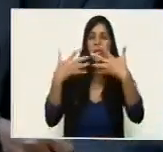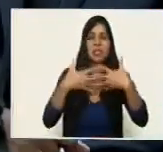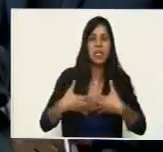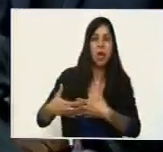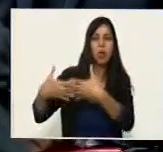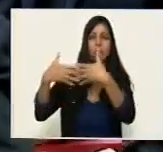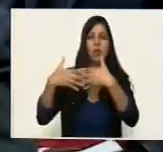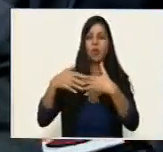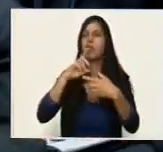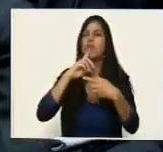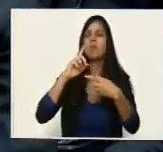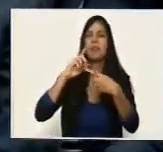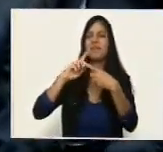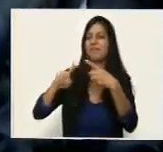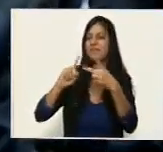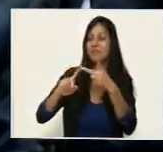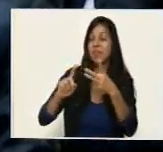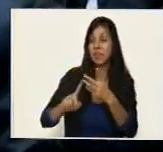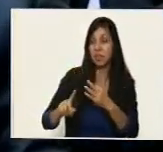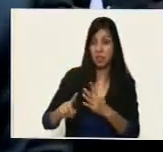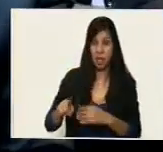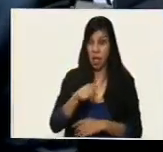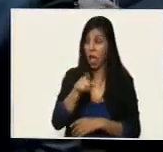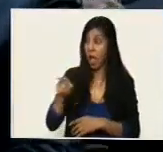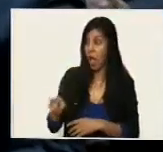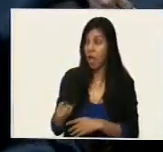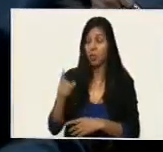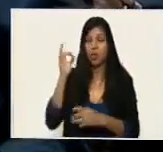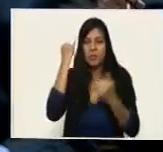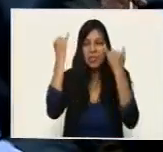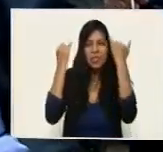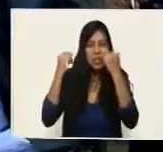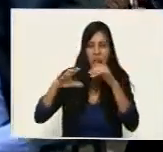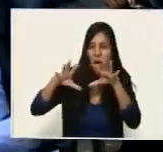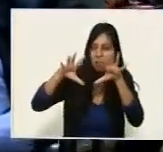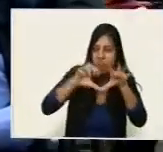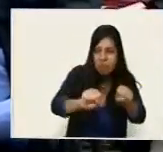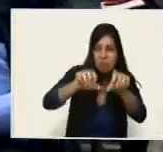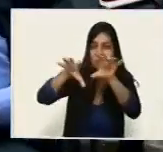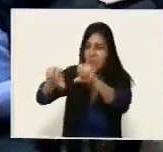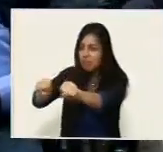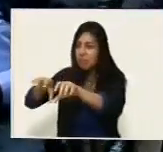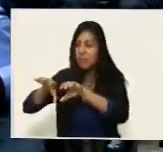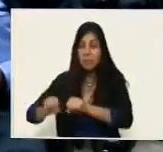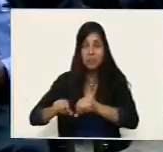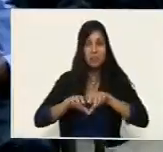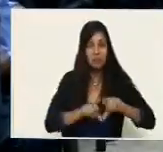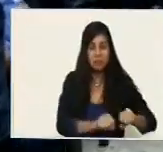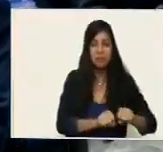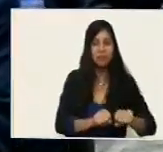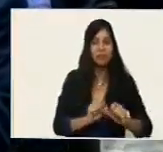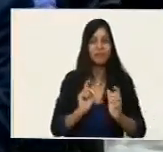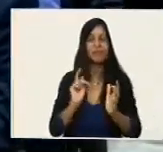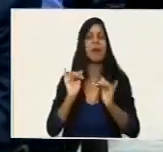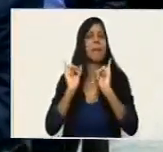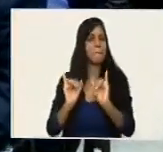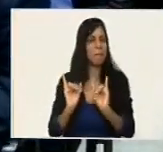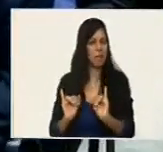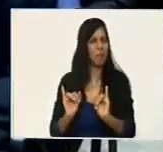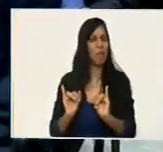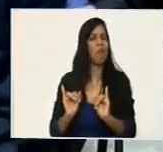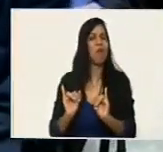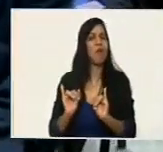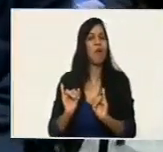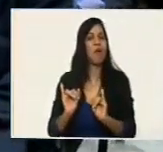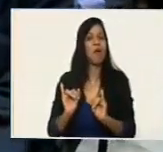Adams, en Hamilton, ese concepto expansionista, hegemónico, que se hizo presente esa contradicción con